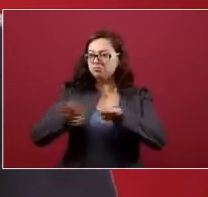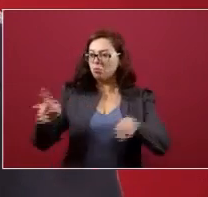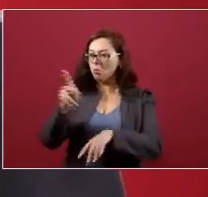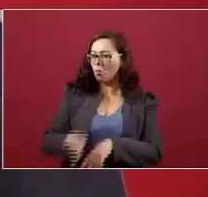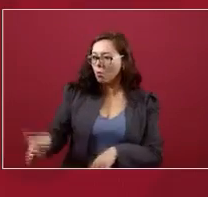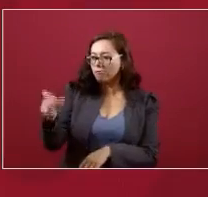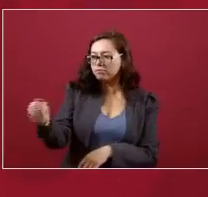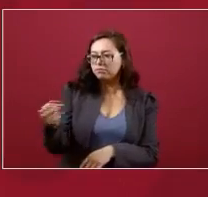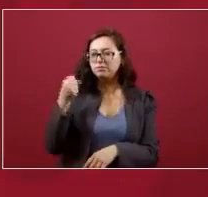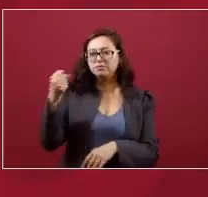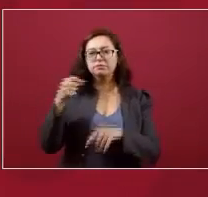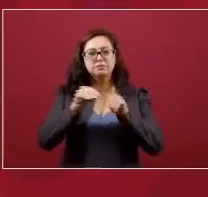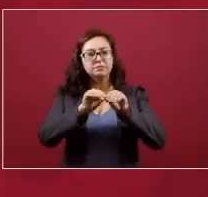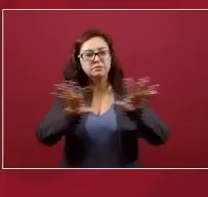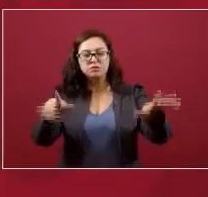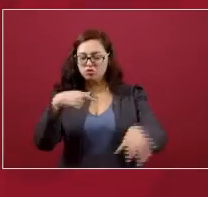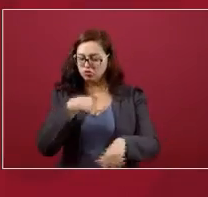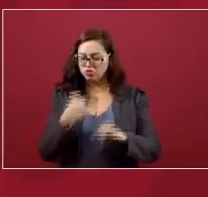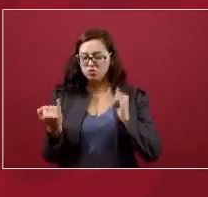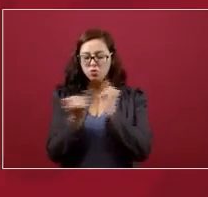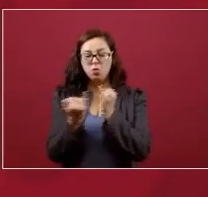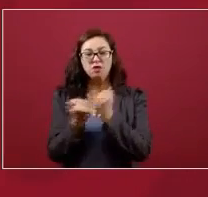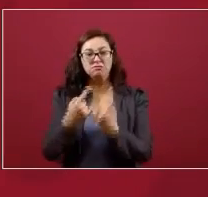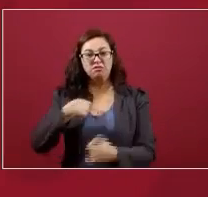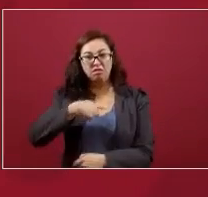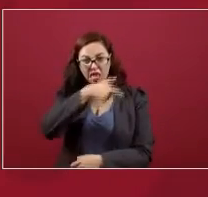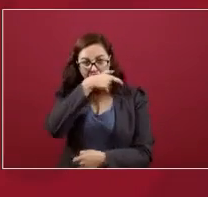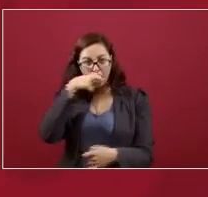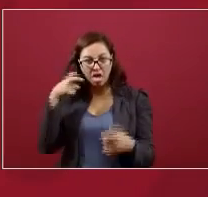y que no soy un ambicioso vulgar,